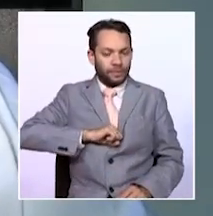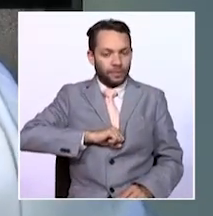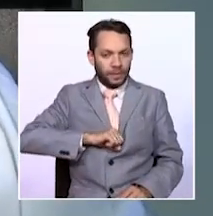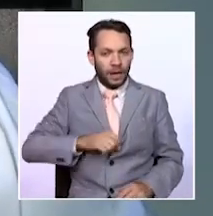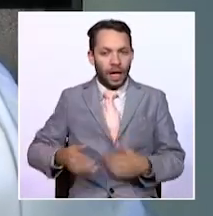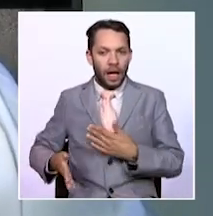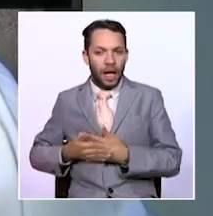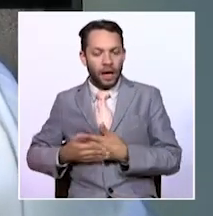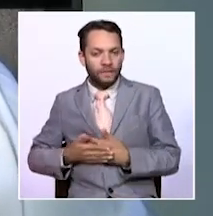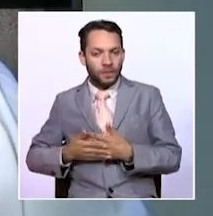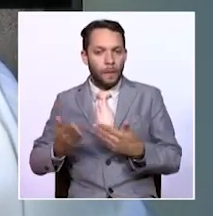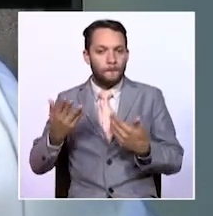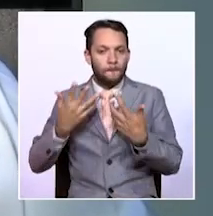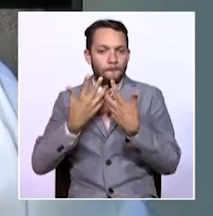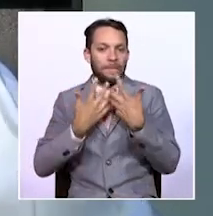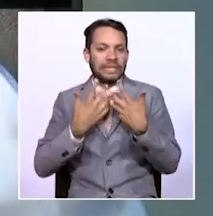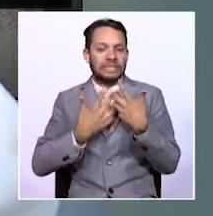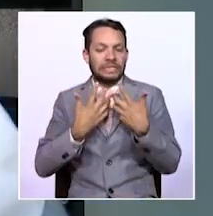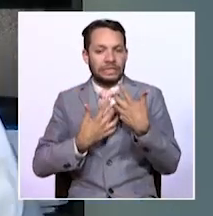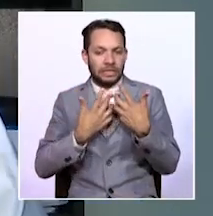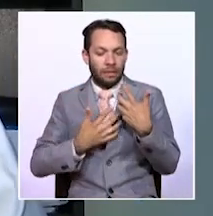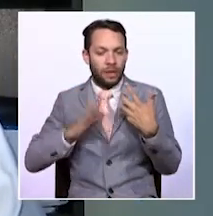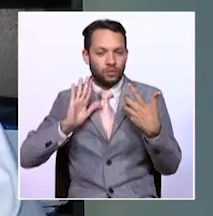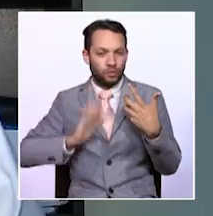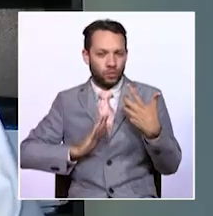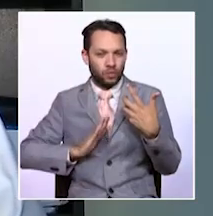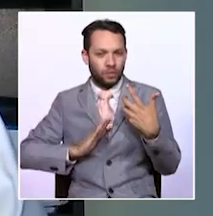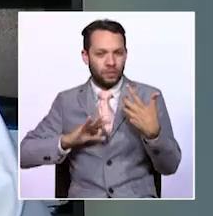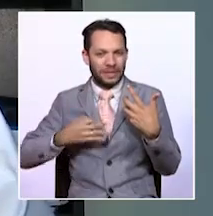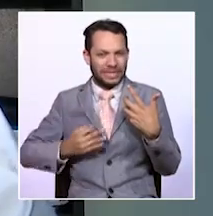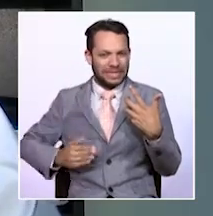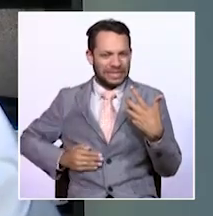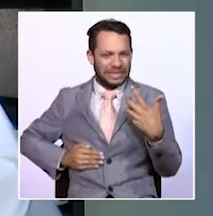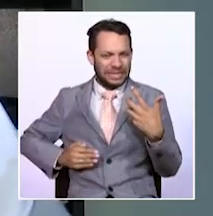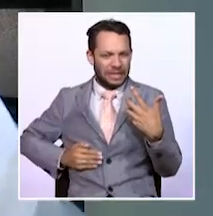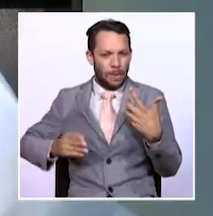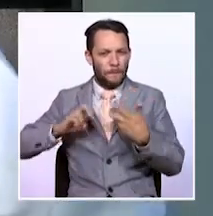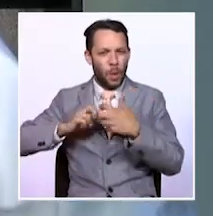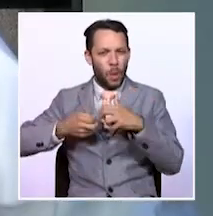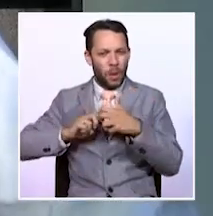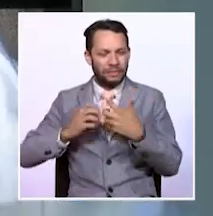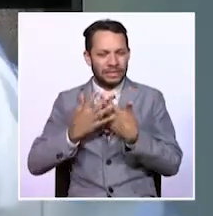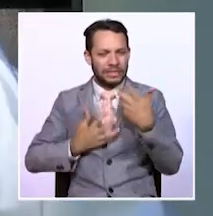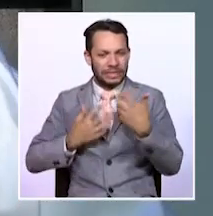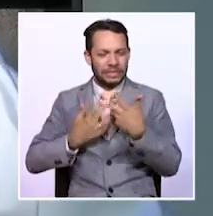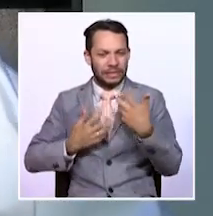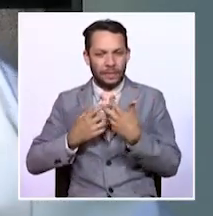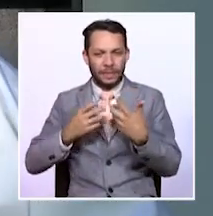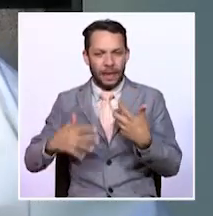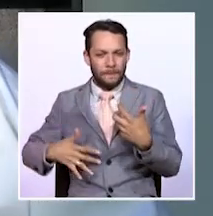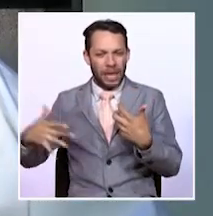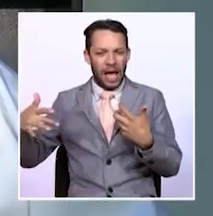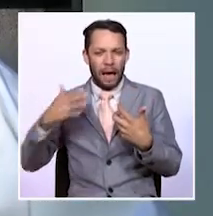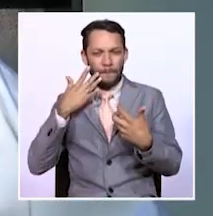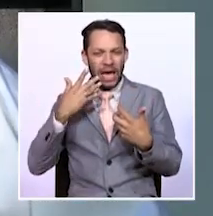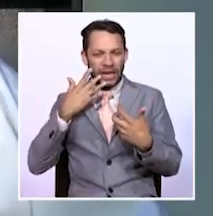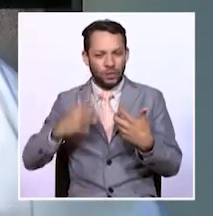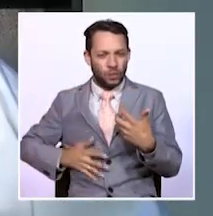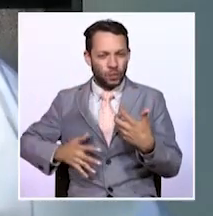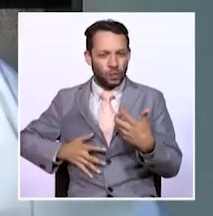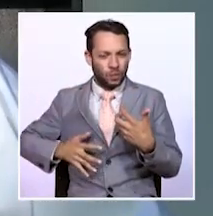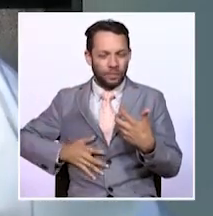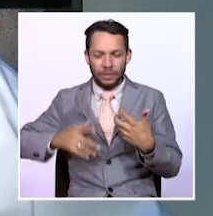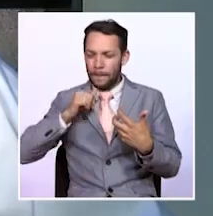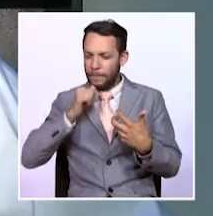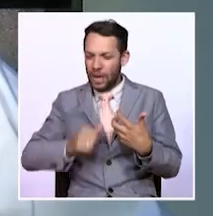estatosis hepática grado 3. ¿Qué es esto? Esto es hígado graso en una tercera fase. Entonces, por esa razón, pues